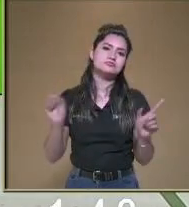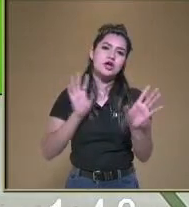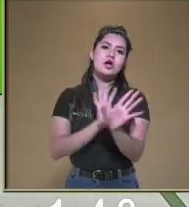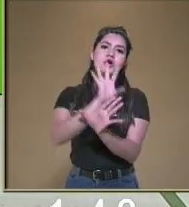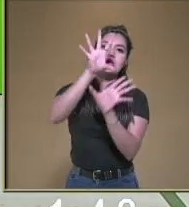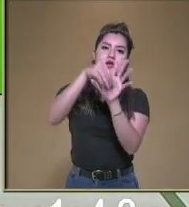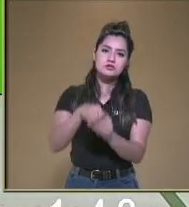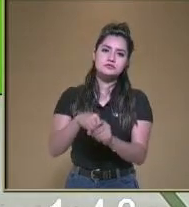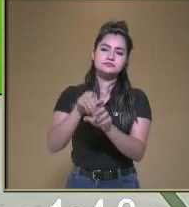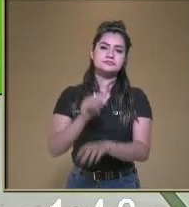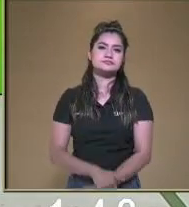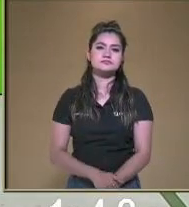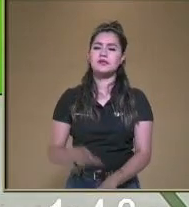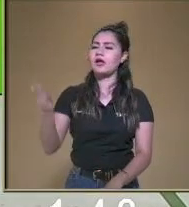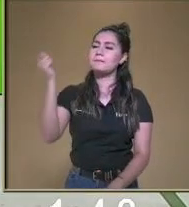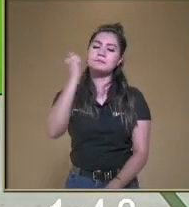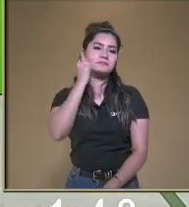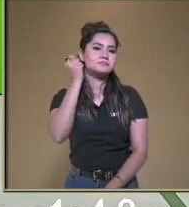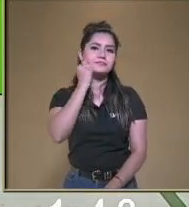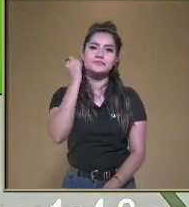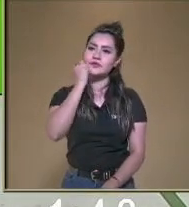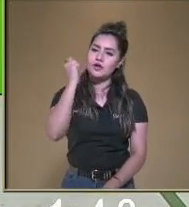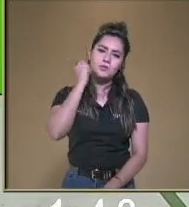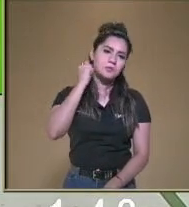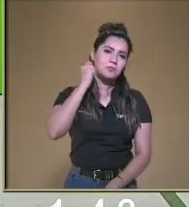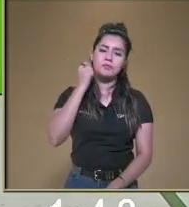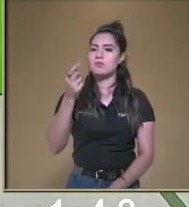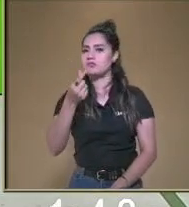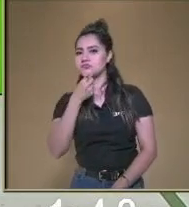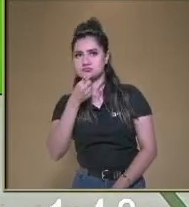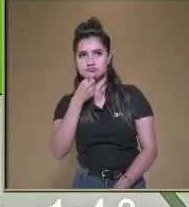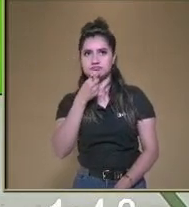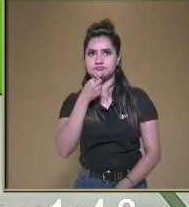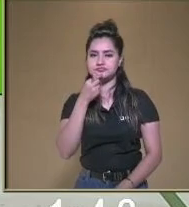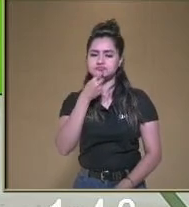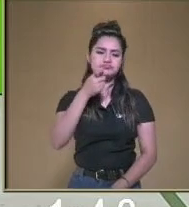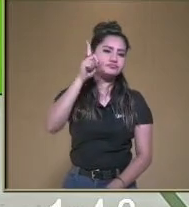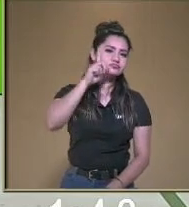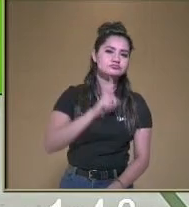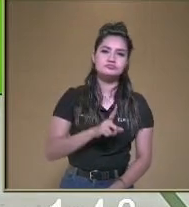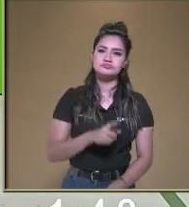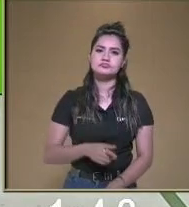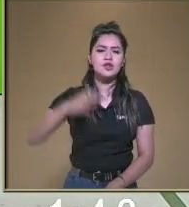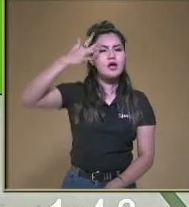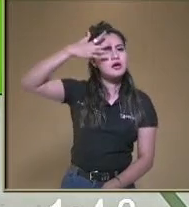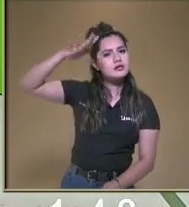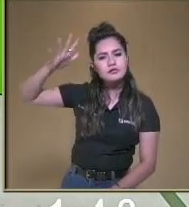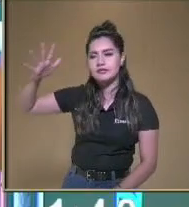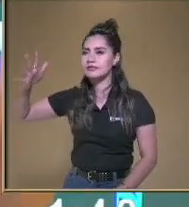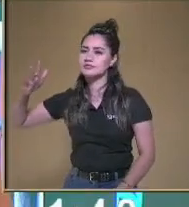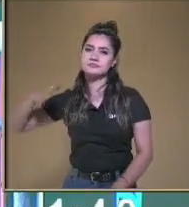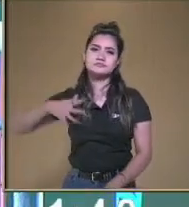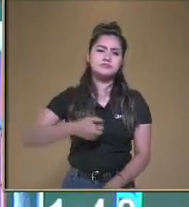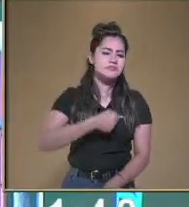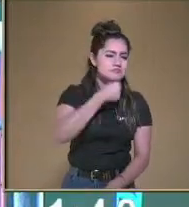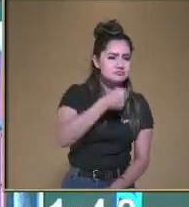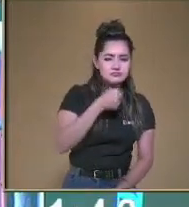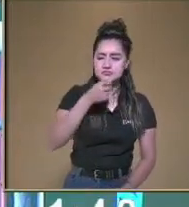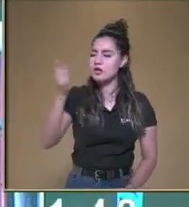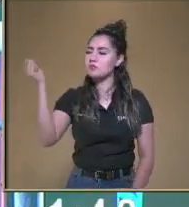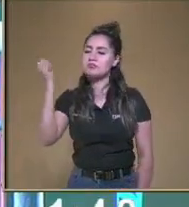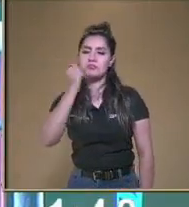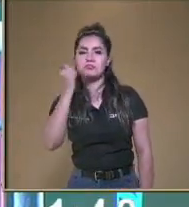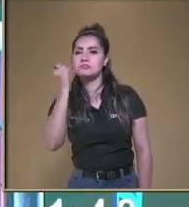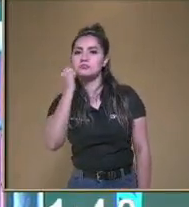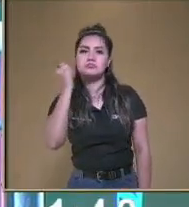todos, no importa, ¿sí? Pueden ser niños, pueden ser niñas, adulto, adulto mayor, no importa que